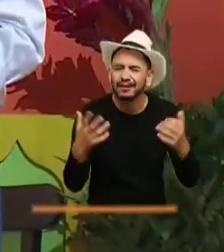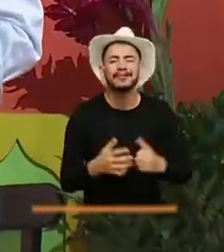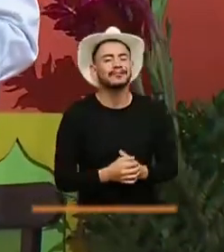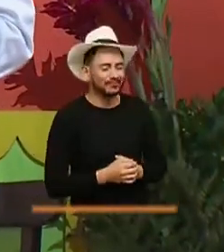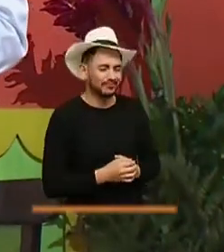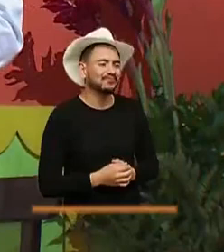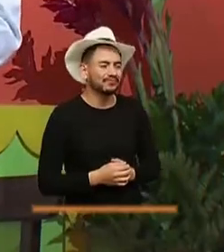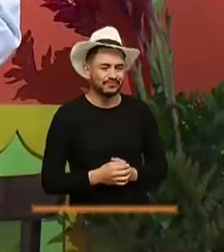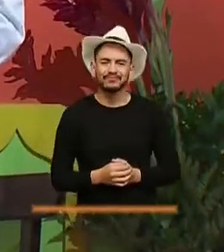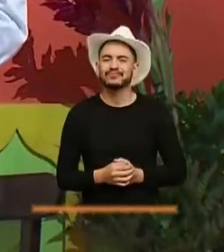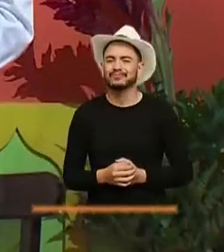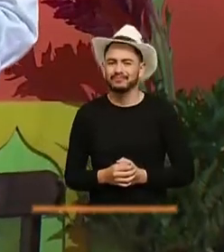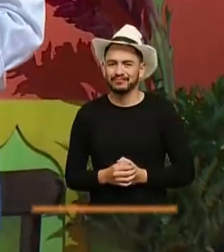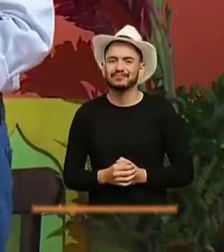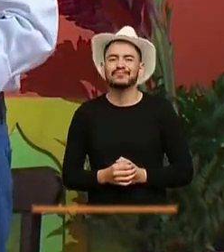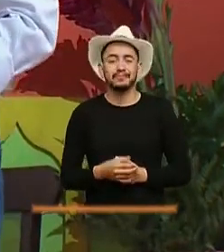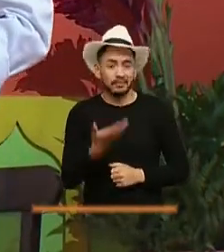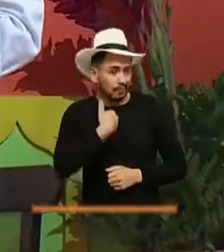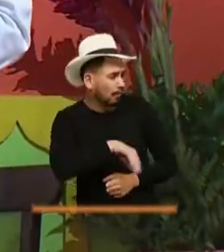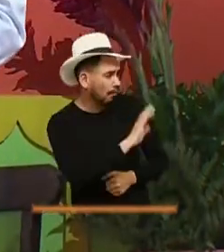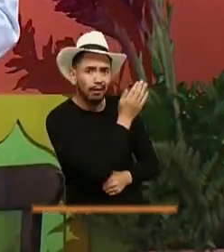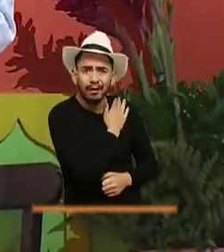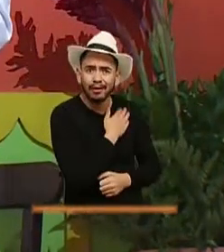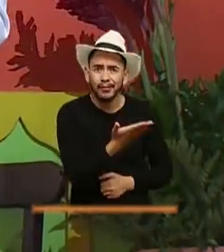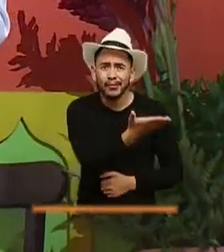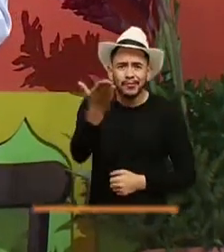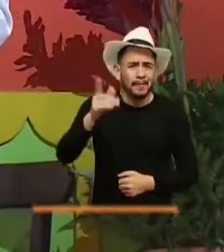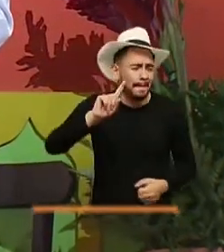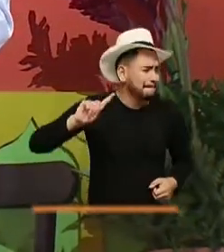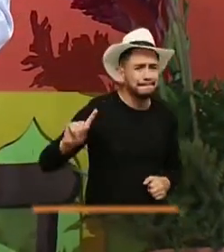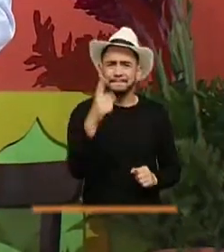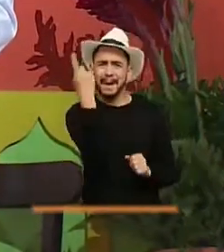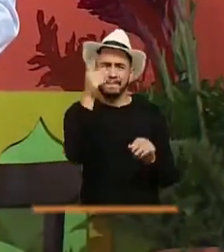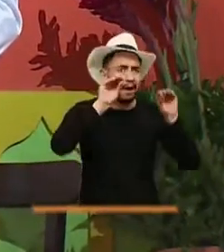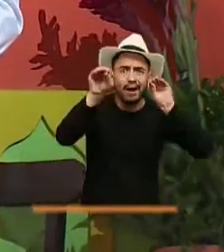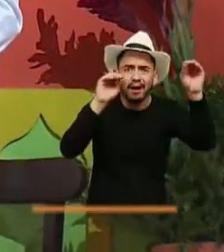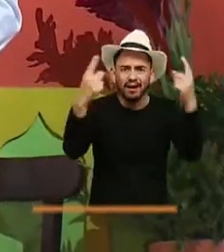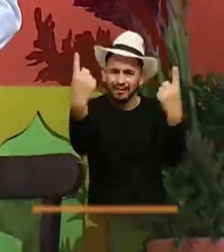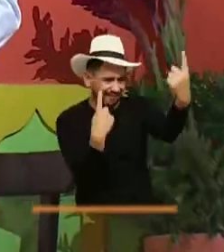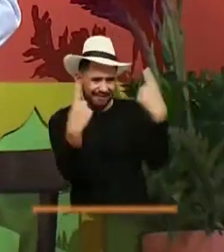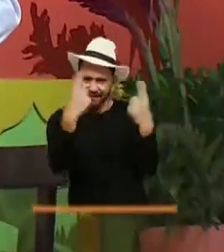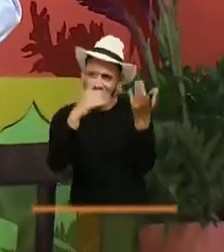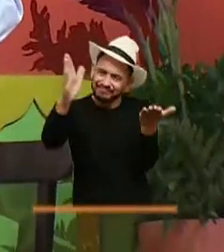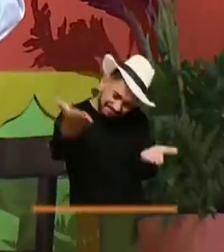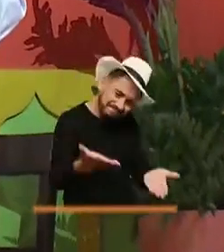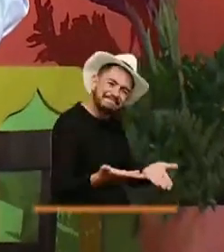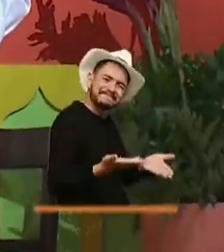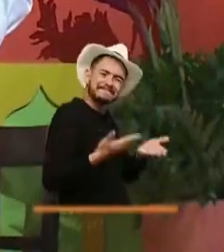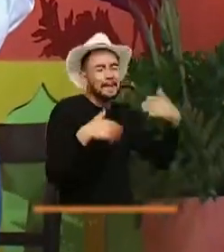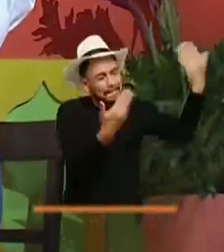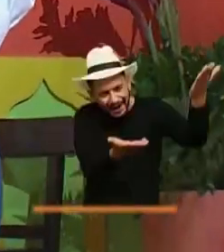Los paisas damos primero la bienvenida al viajero. Oigan bien nuestro